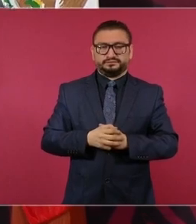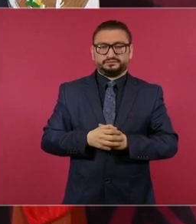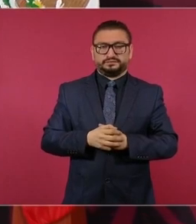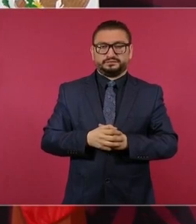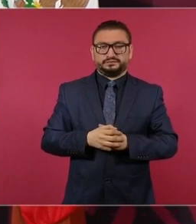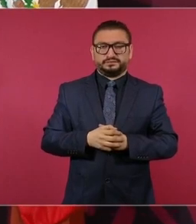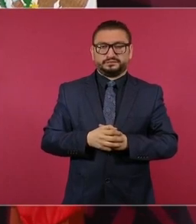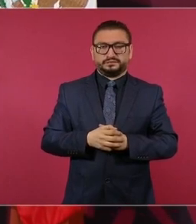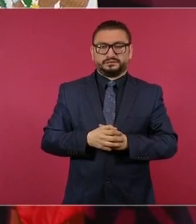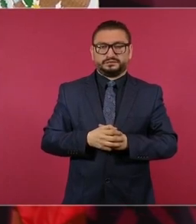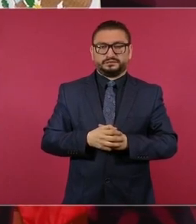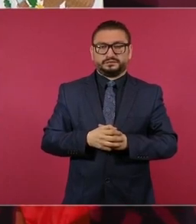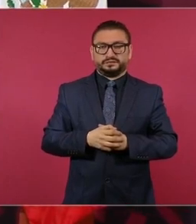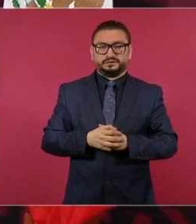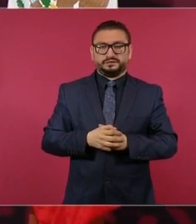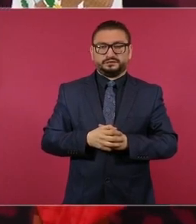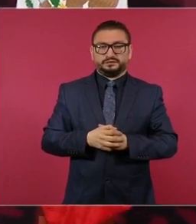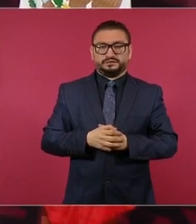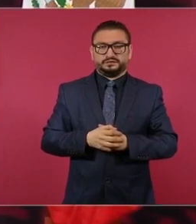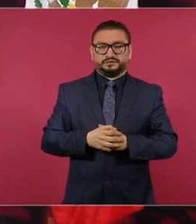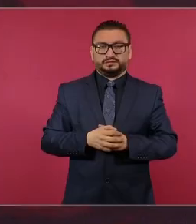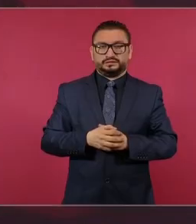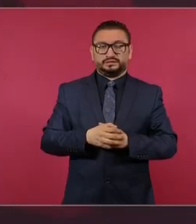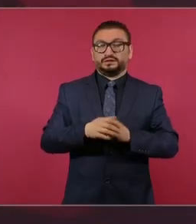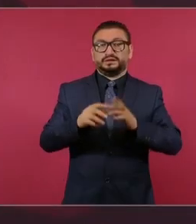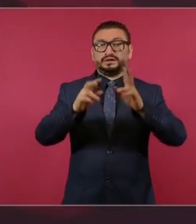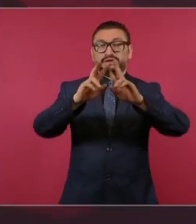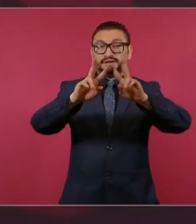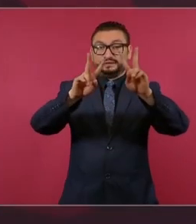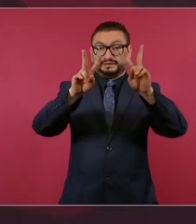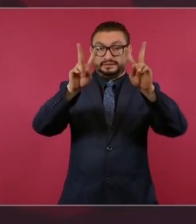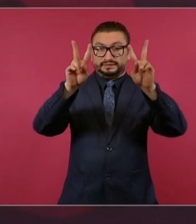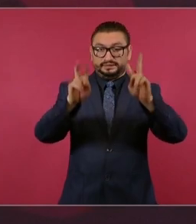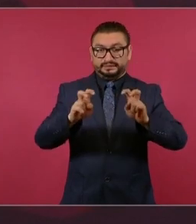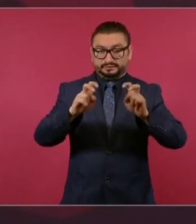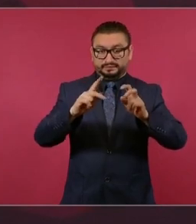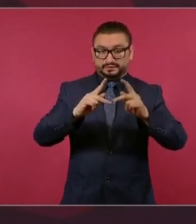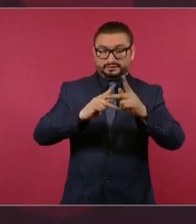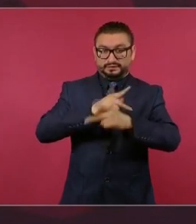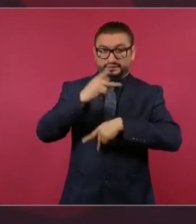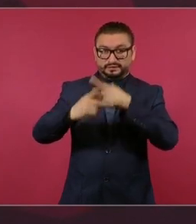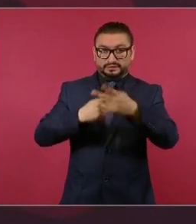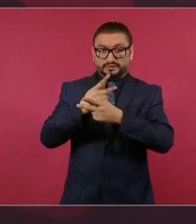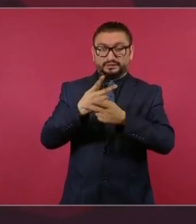pues todo lo que tenga que ver con las prestaciones a los trabajadores